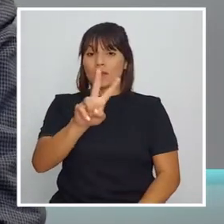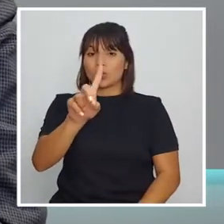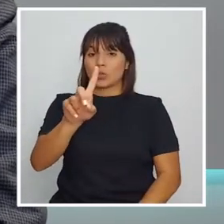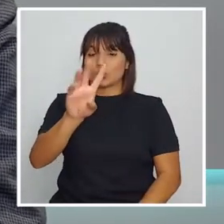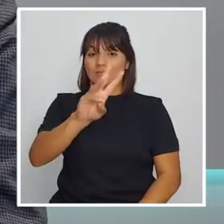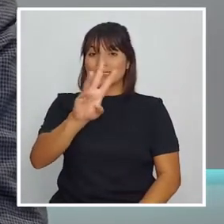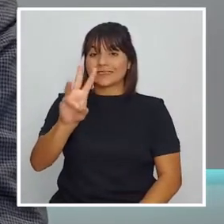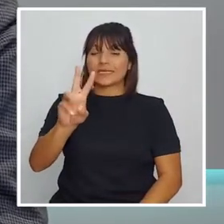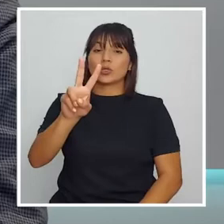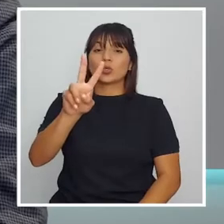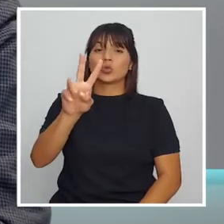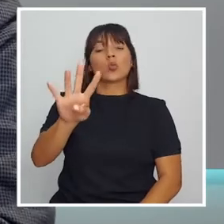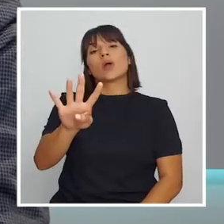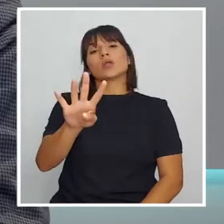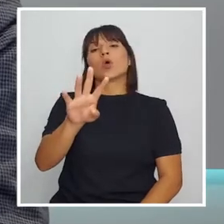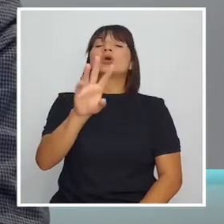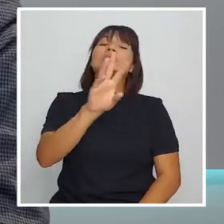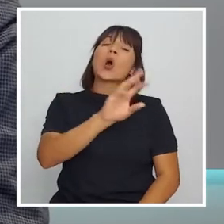2221-6624-6625.